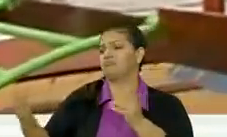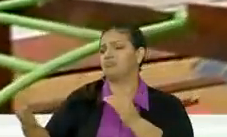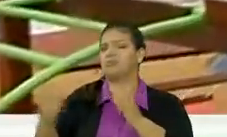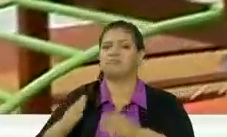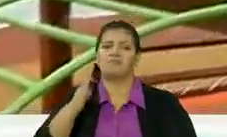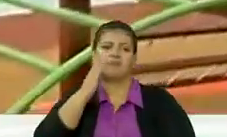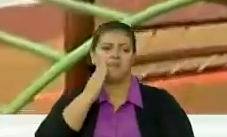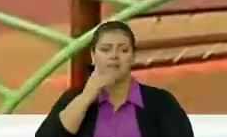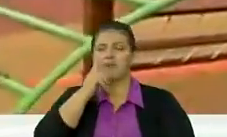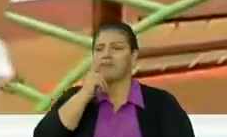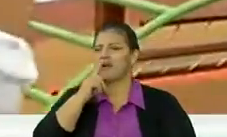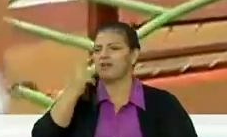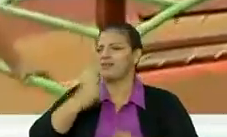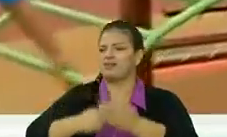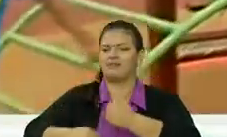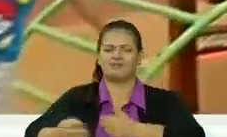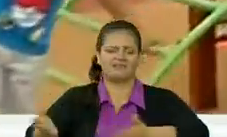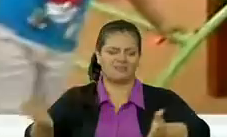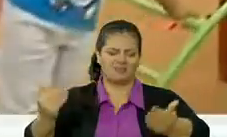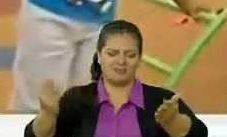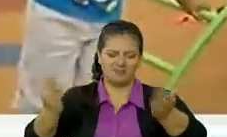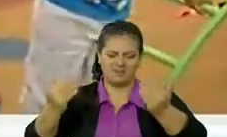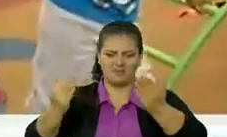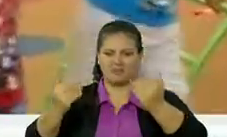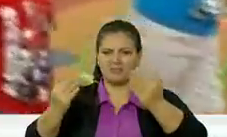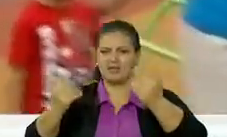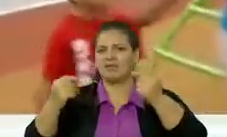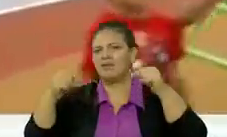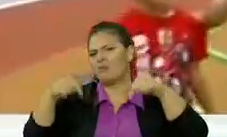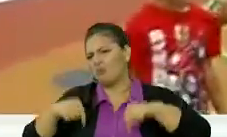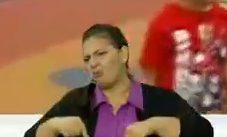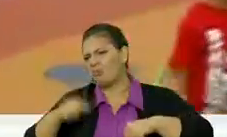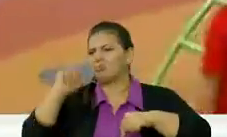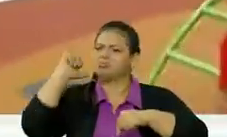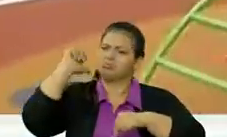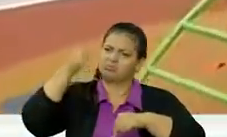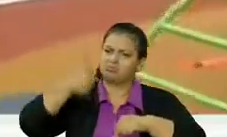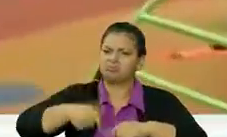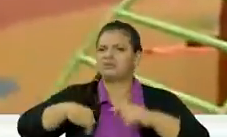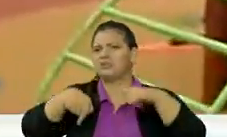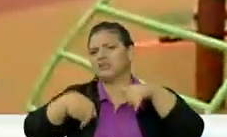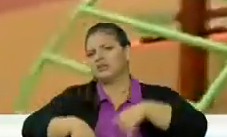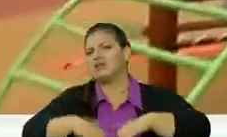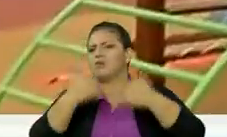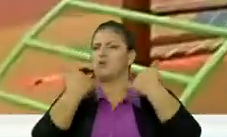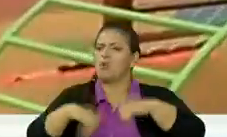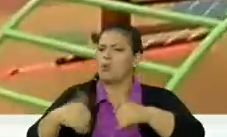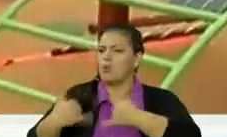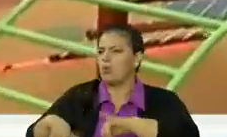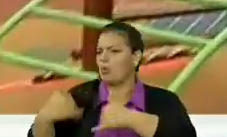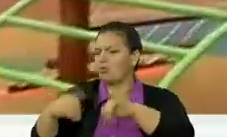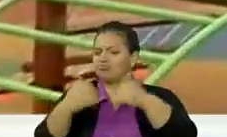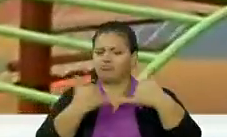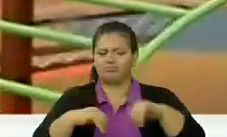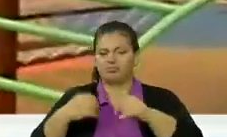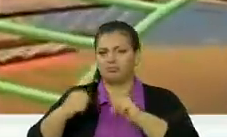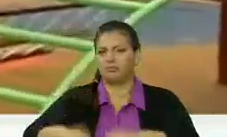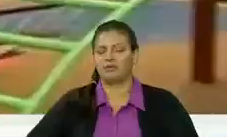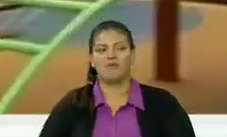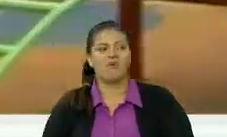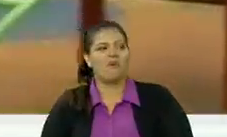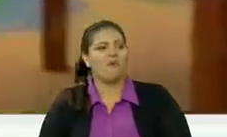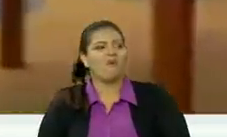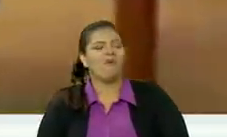madres y padres de familia junto a sus niños a poder jugar el día de hoy y mañana en esta área que está ya totalmente nueva. Usted está viendo